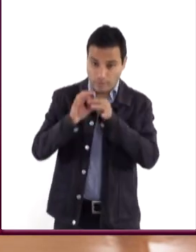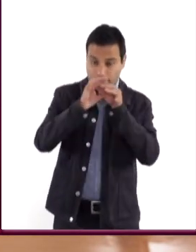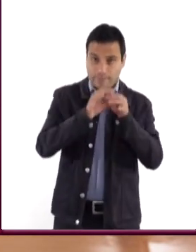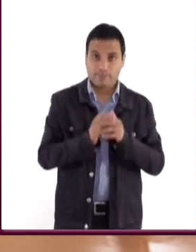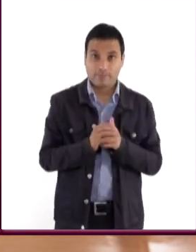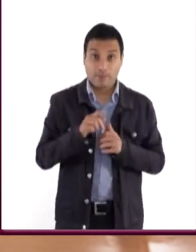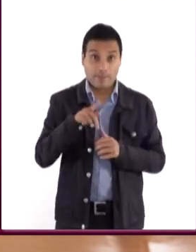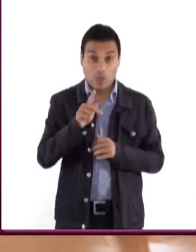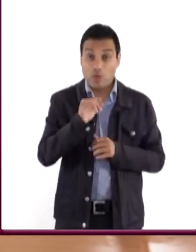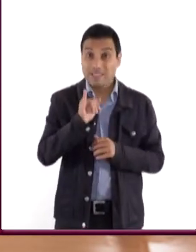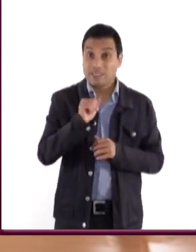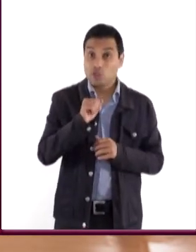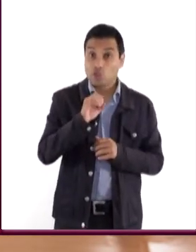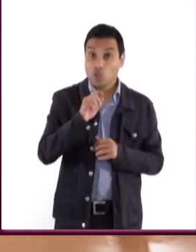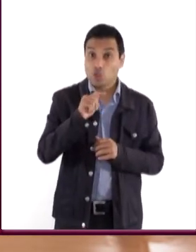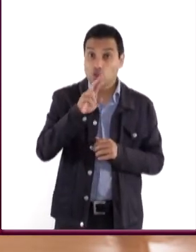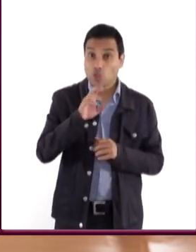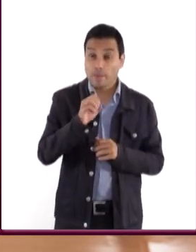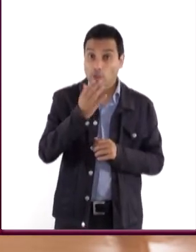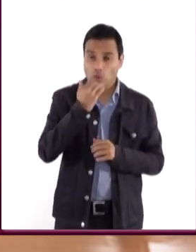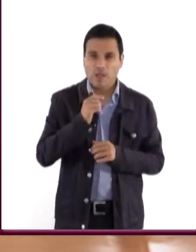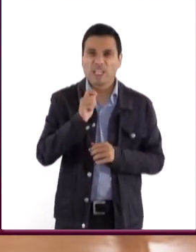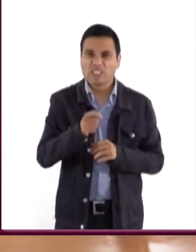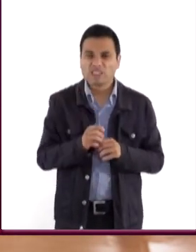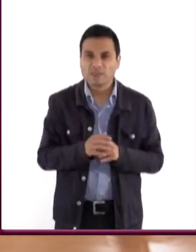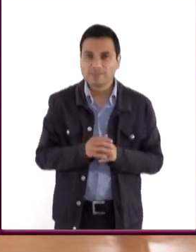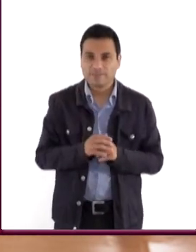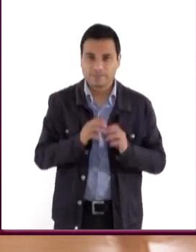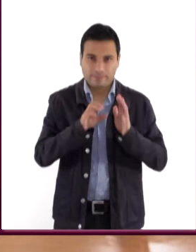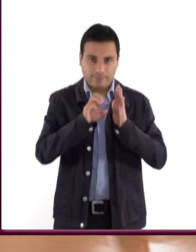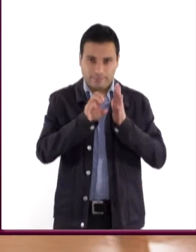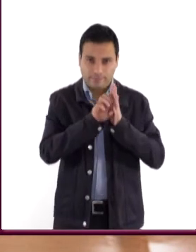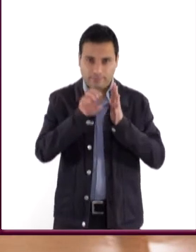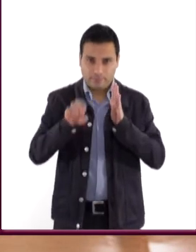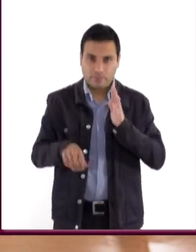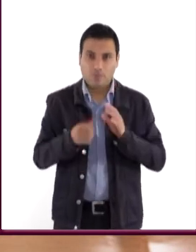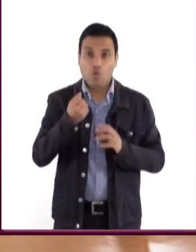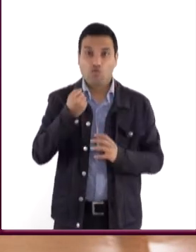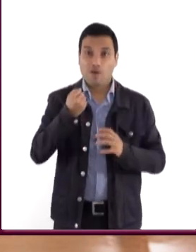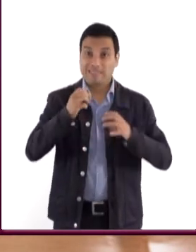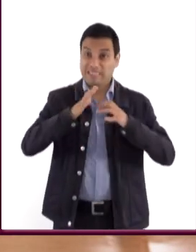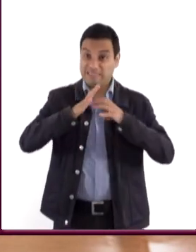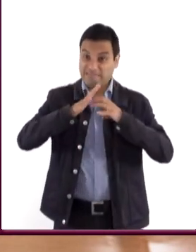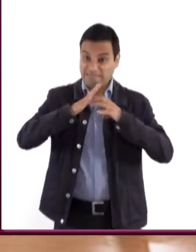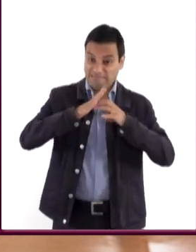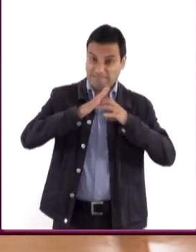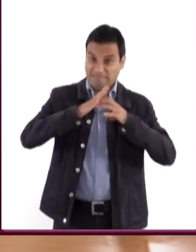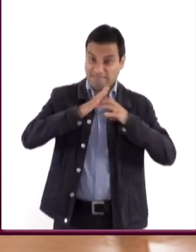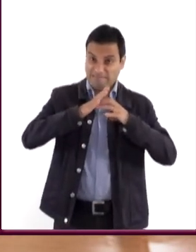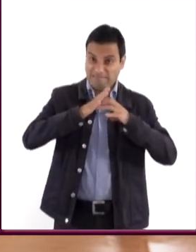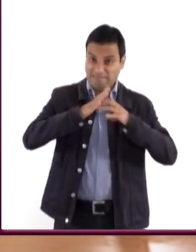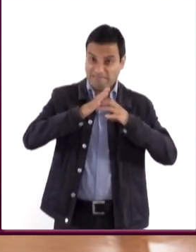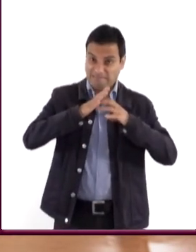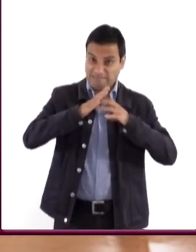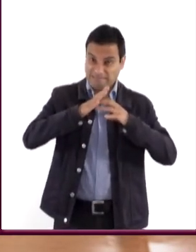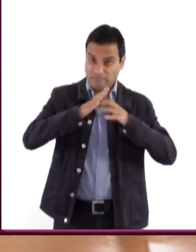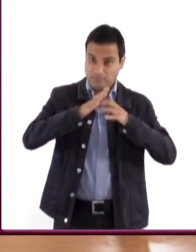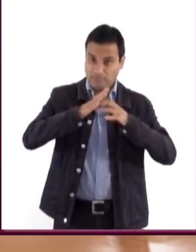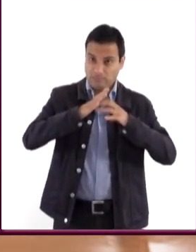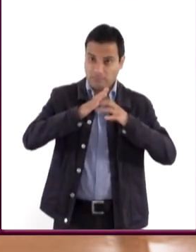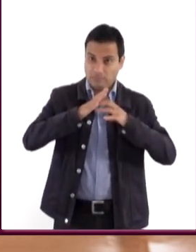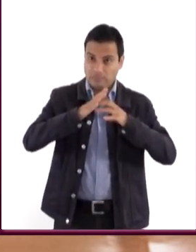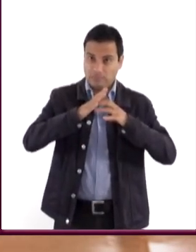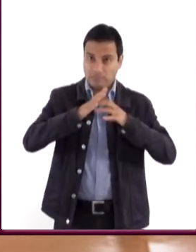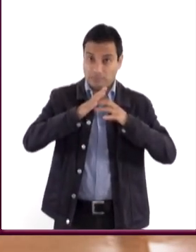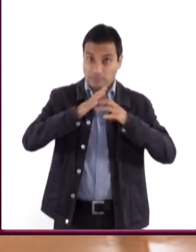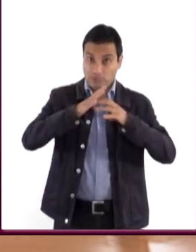es isotrópico, quiere decir que si yo someto a una fuerza por aquí, el resultado de deformaciones va